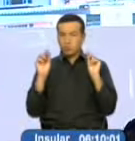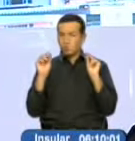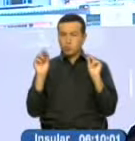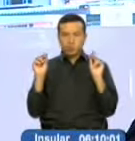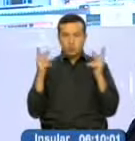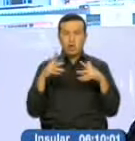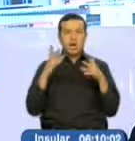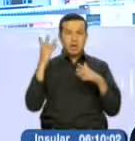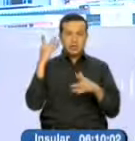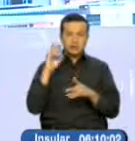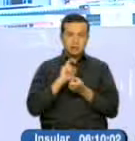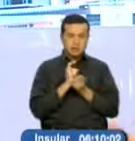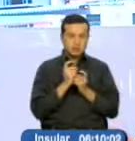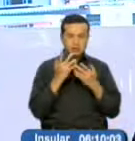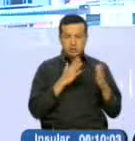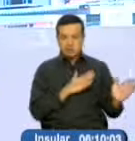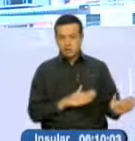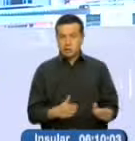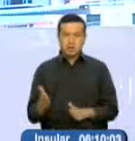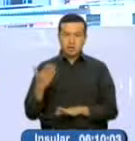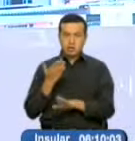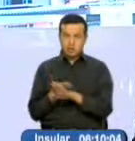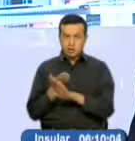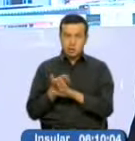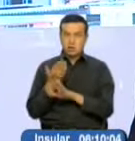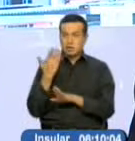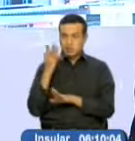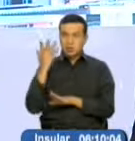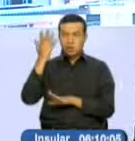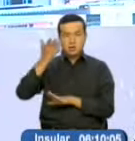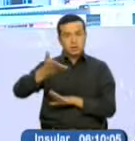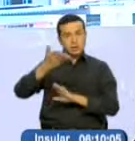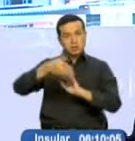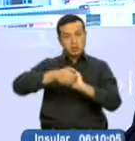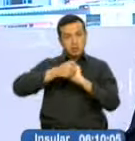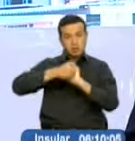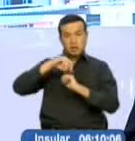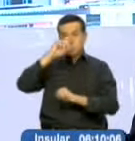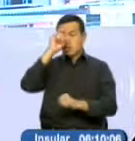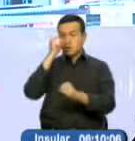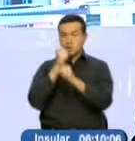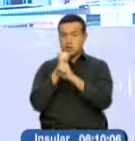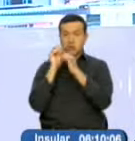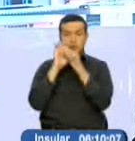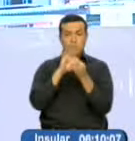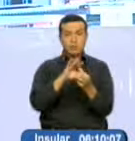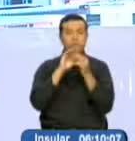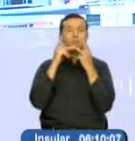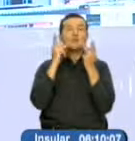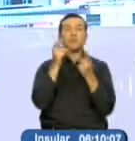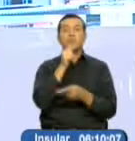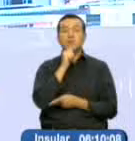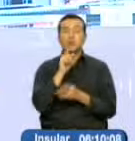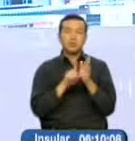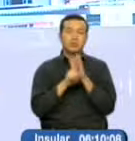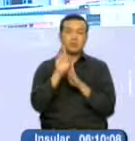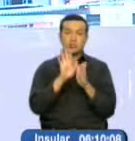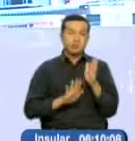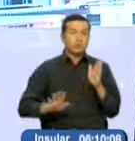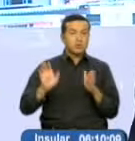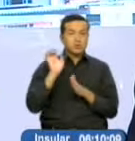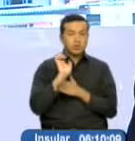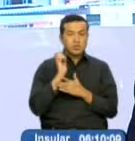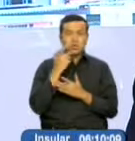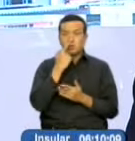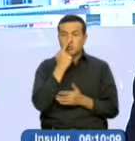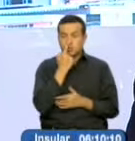ya se hicieron. Hoy la mesa está servida, la mano está extendida para trabajar en conjunto, sector público, sector privado, por el desarrollo del país, que al final del día es lo que